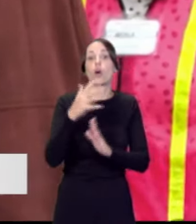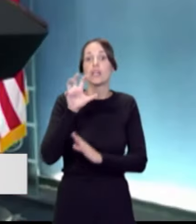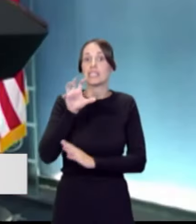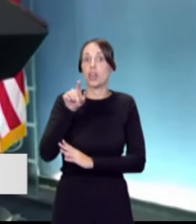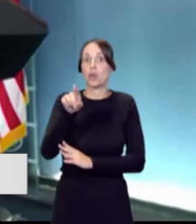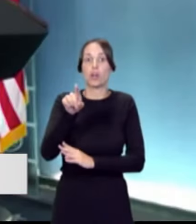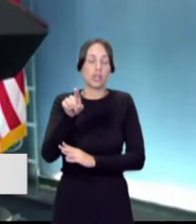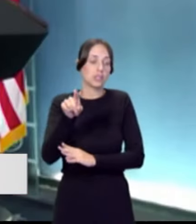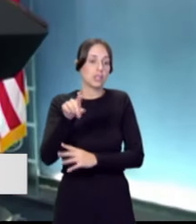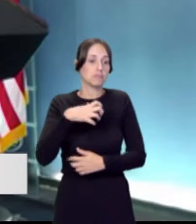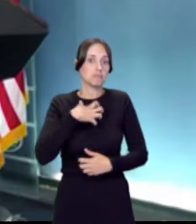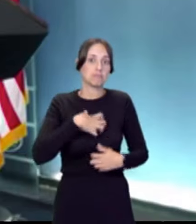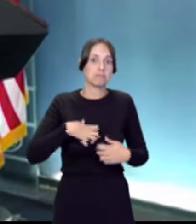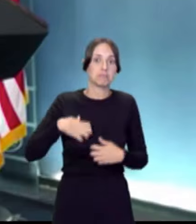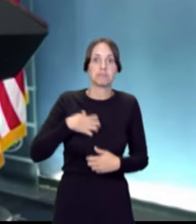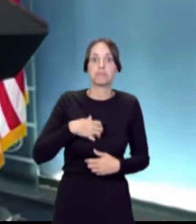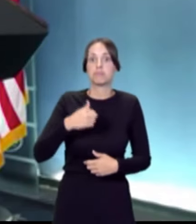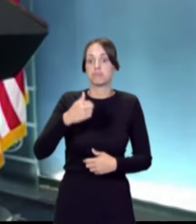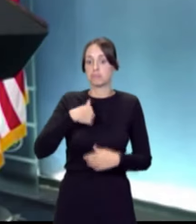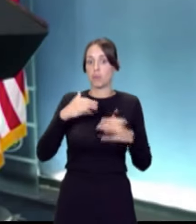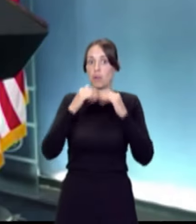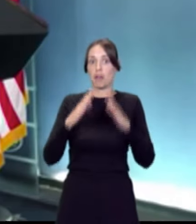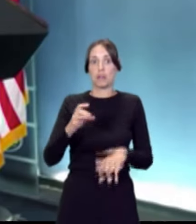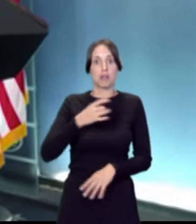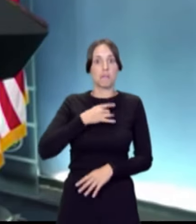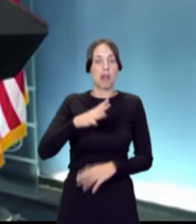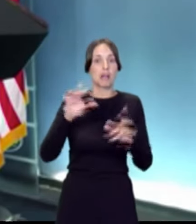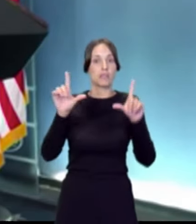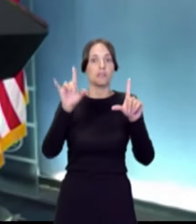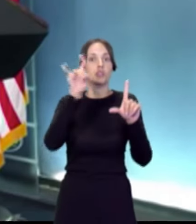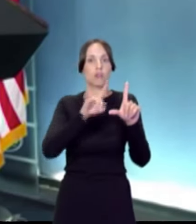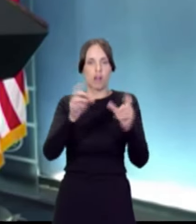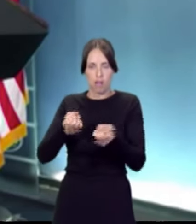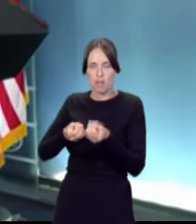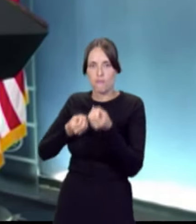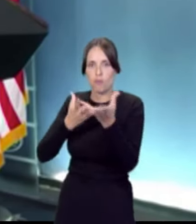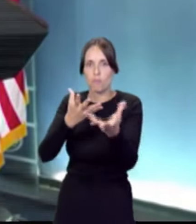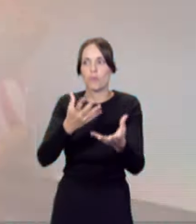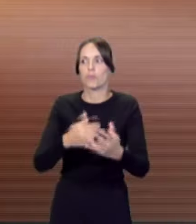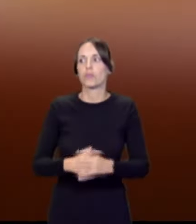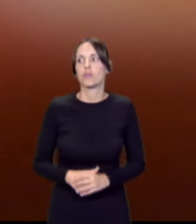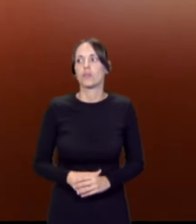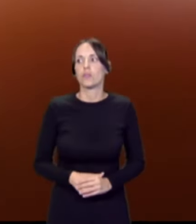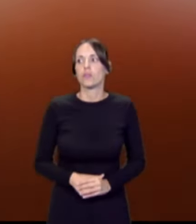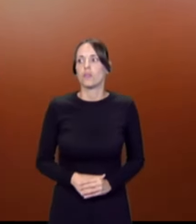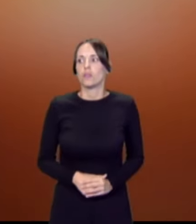Celia Mendoza de La Voz de América desde la Casa Blanca para Televisión Canaria.